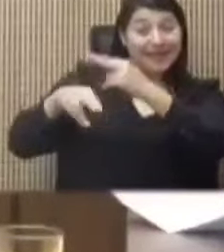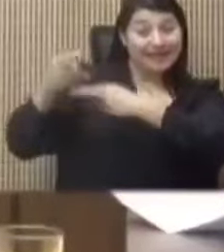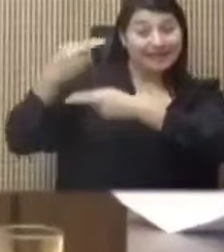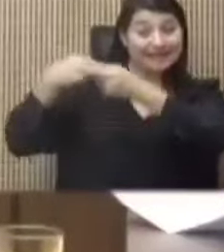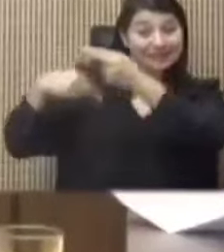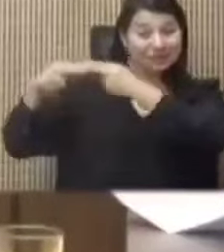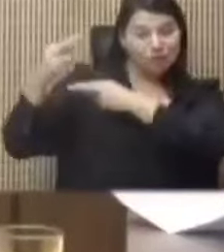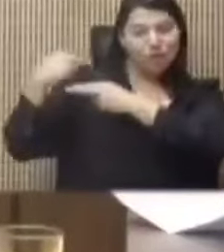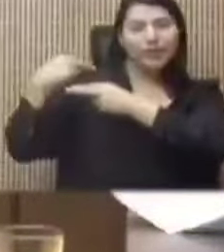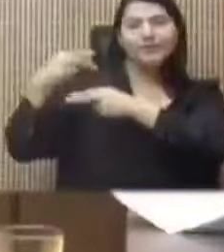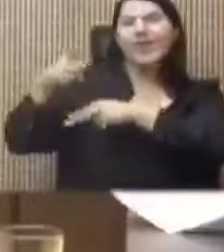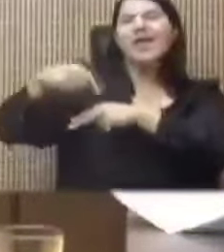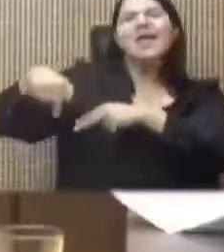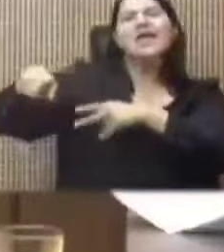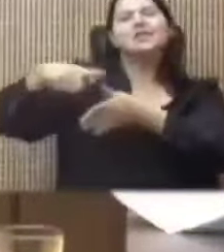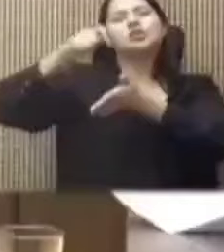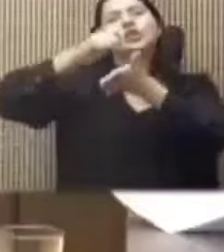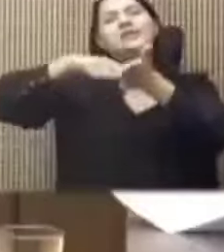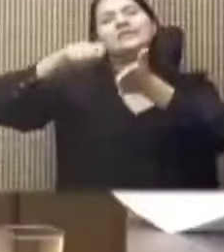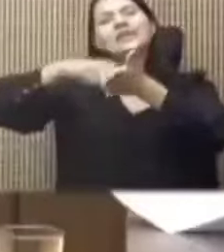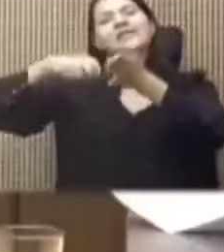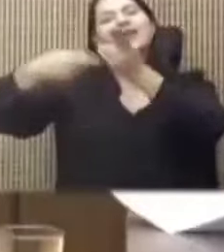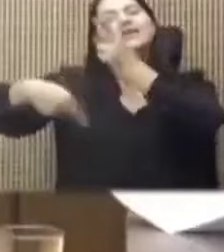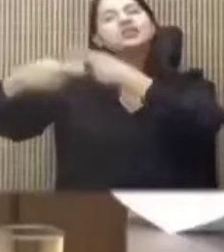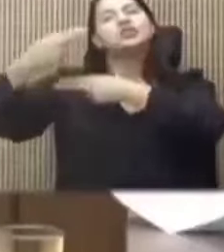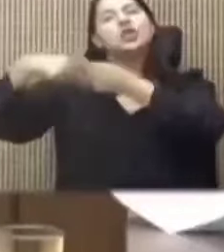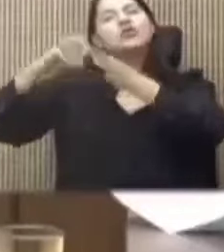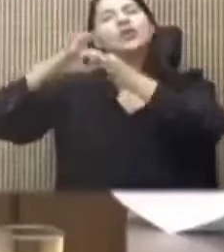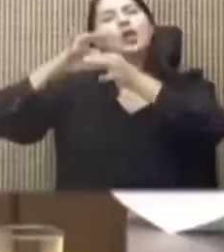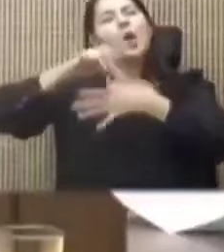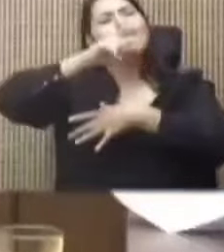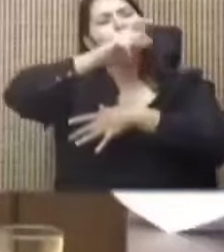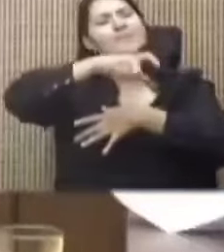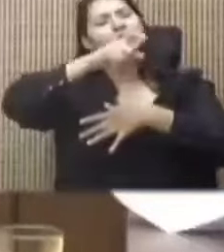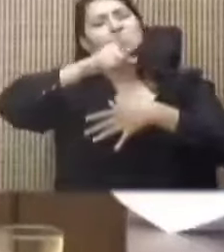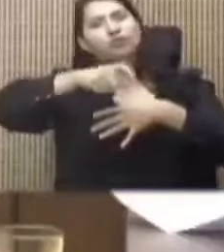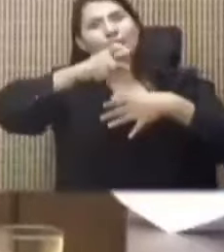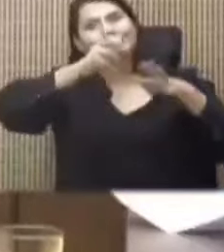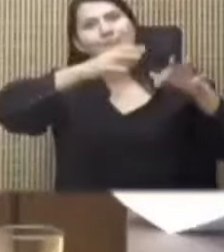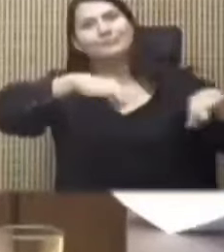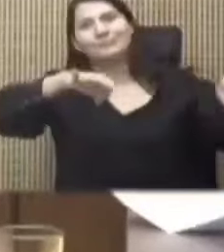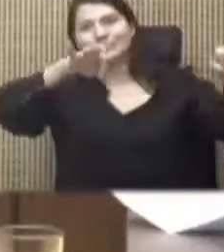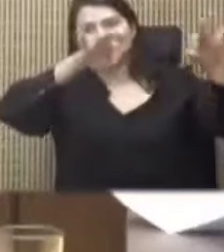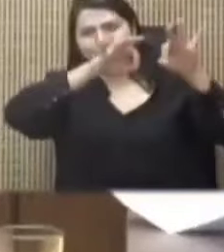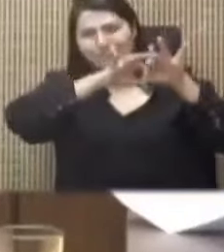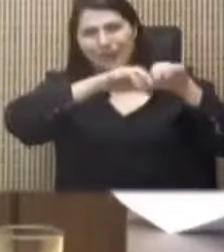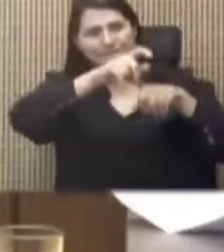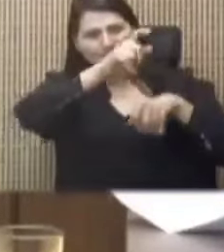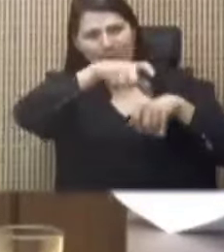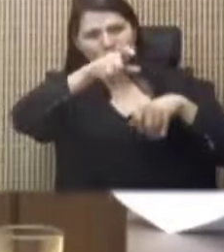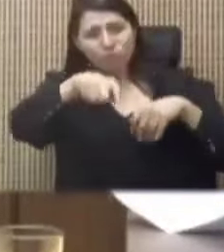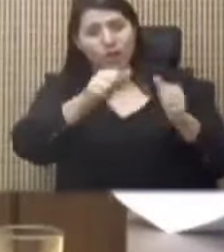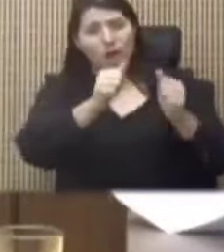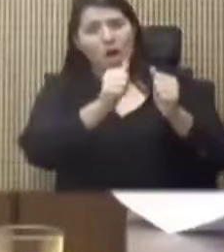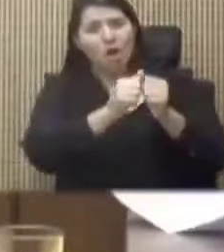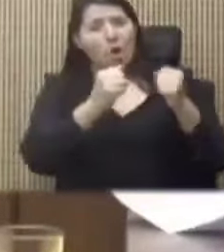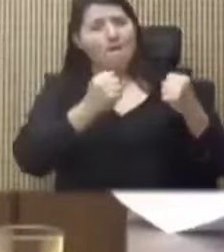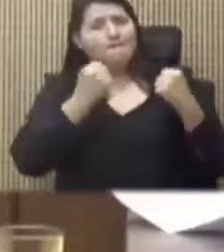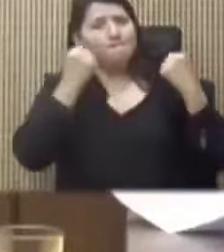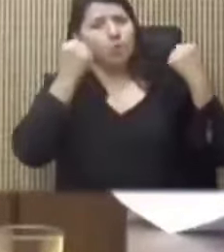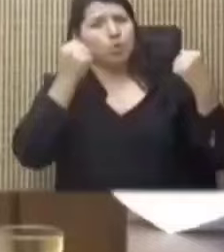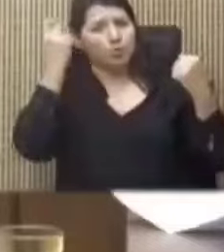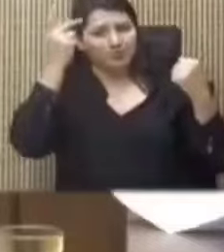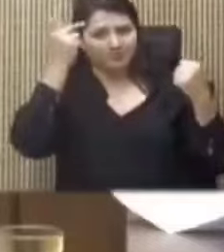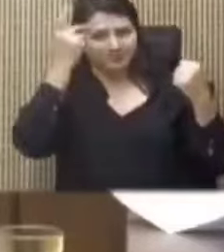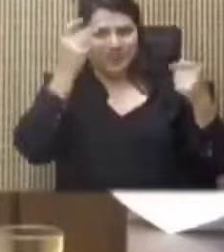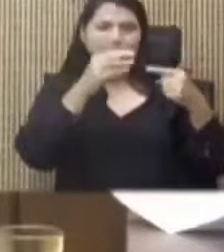historia de los grandes personajes o principalmente personas con poder político, fundamentalmente hombres, por